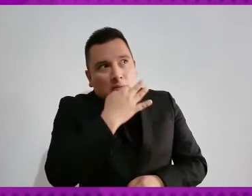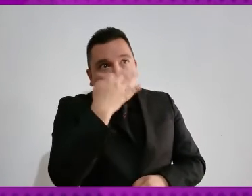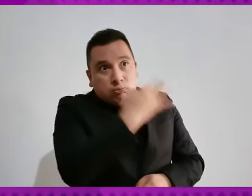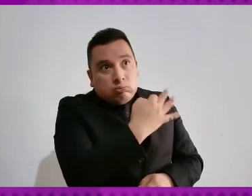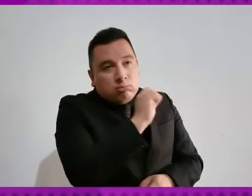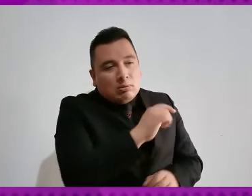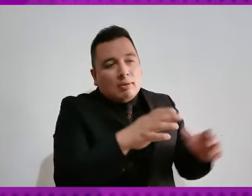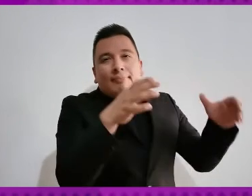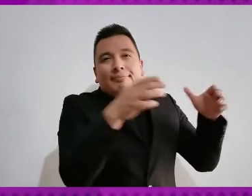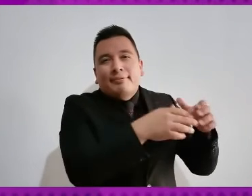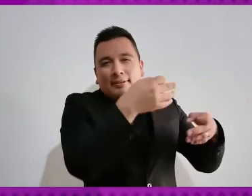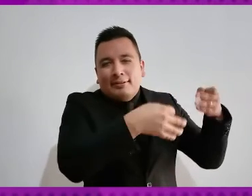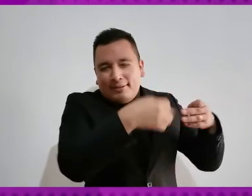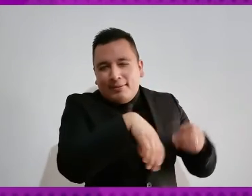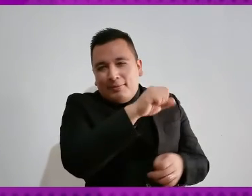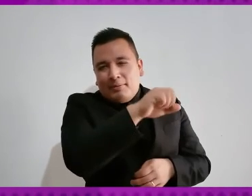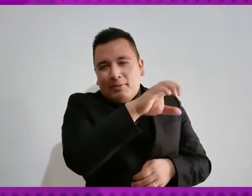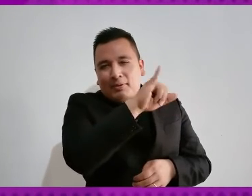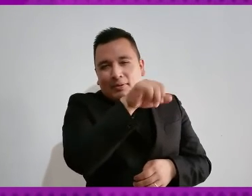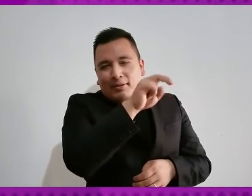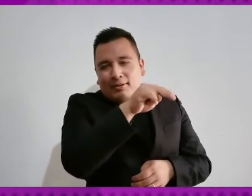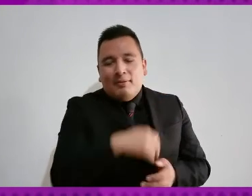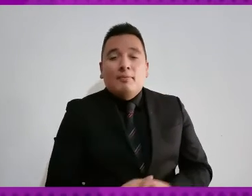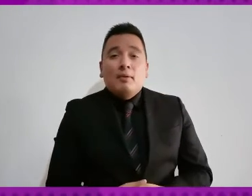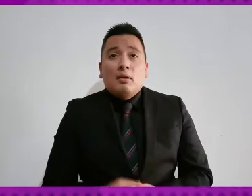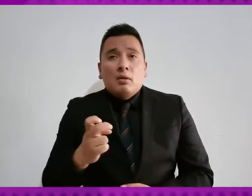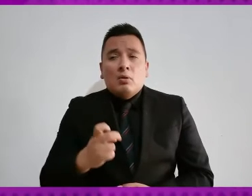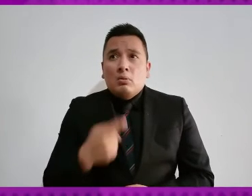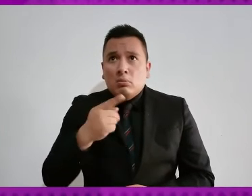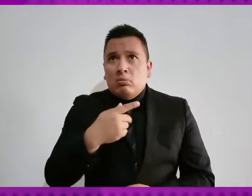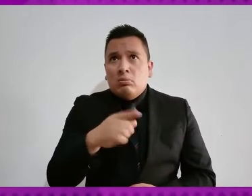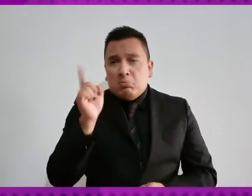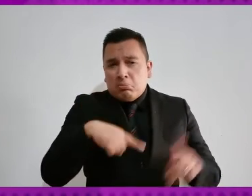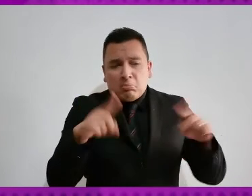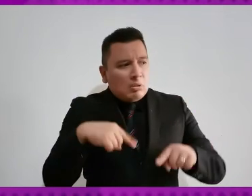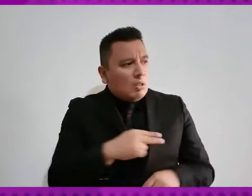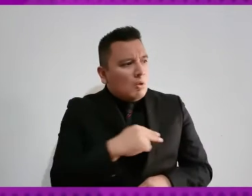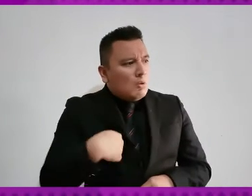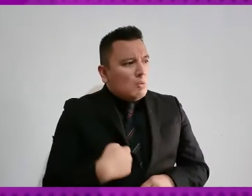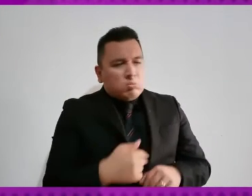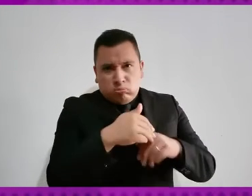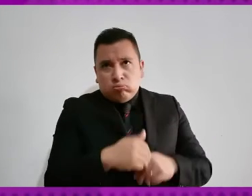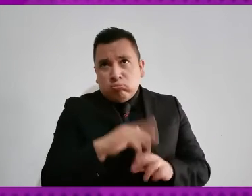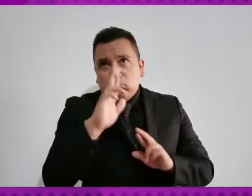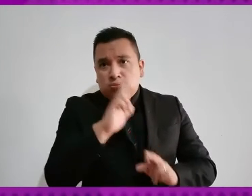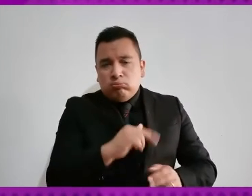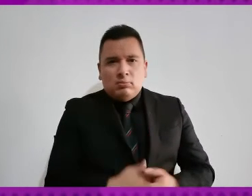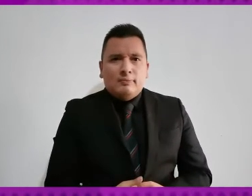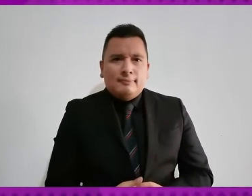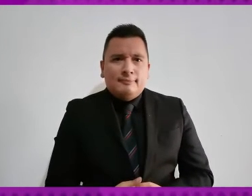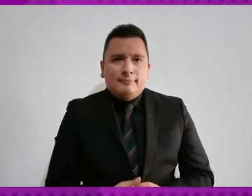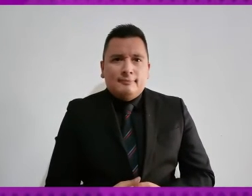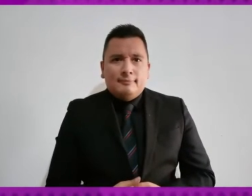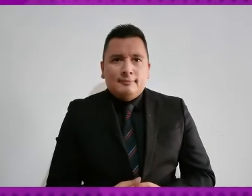Justicia. Es decir, se ha cumplido en tiempo y forma con la responsabilidad constitucional que tiene la autoridad electoral de organizar la